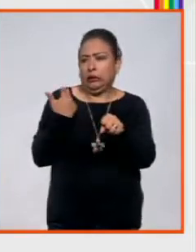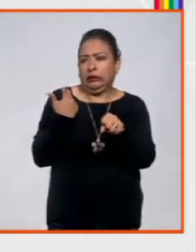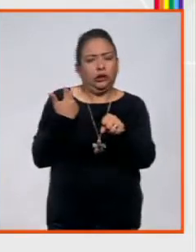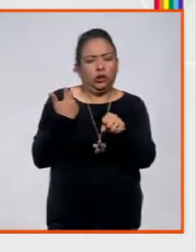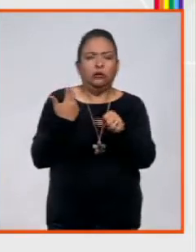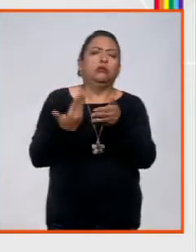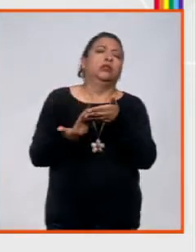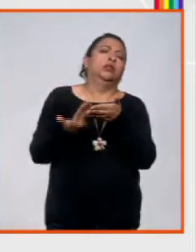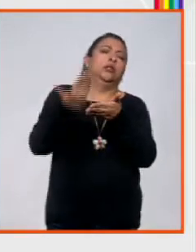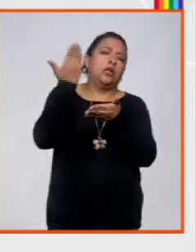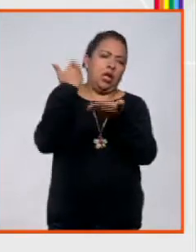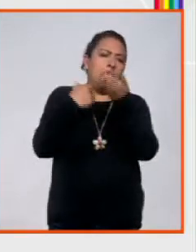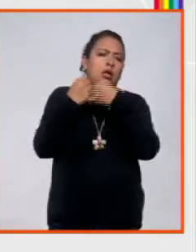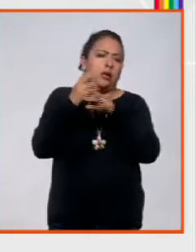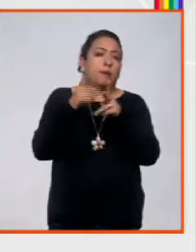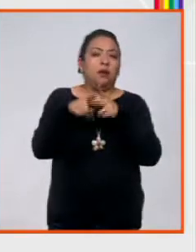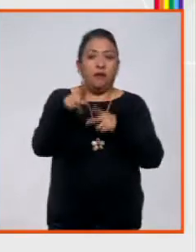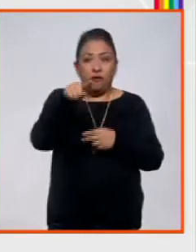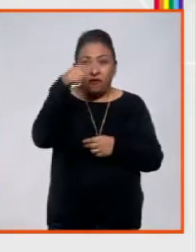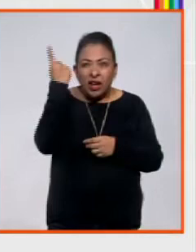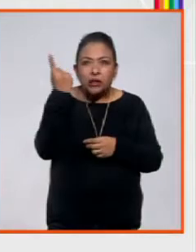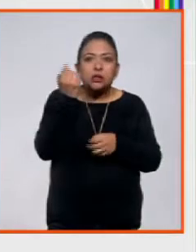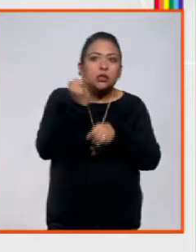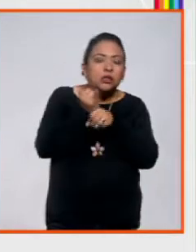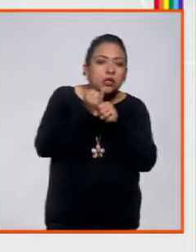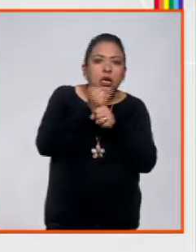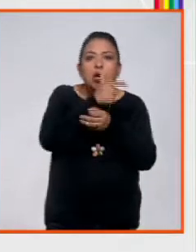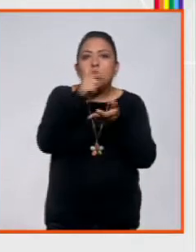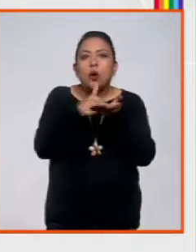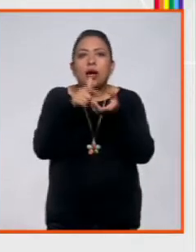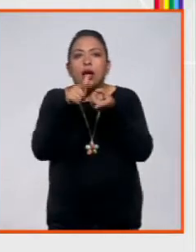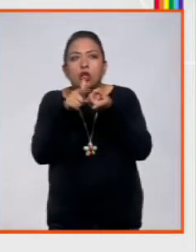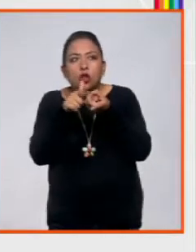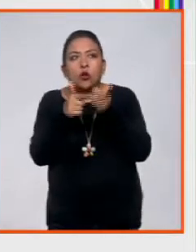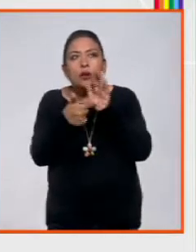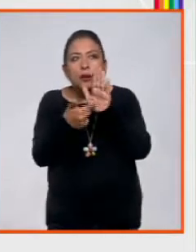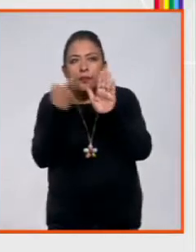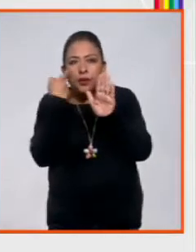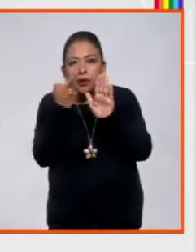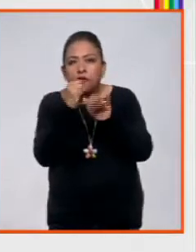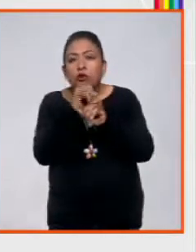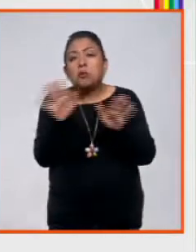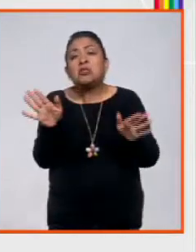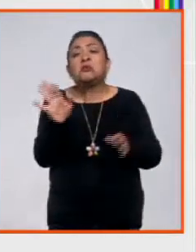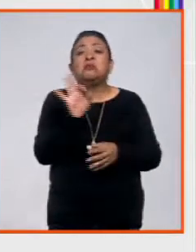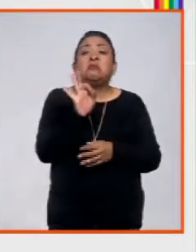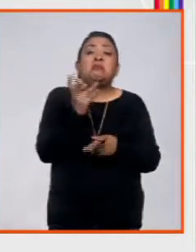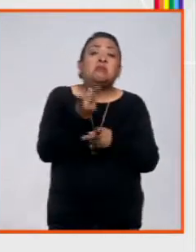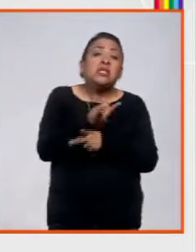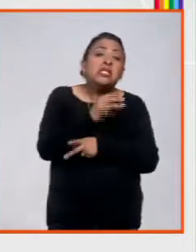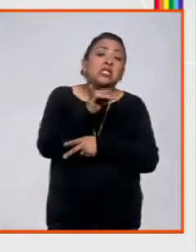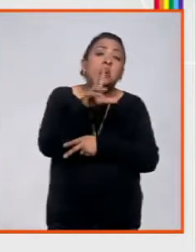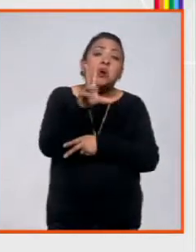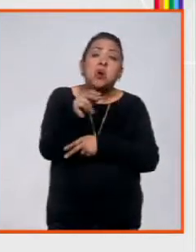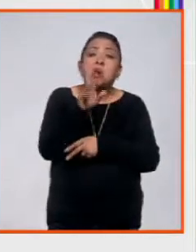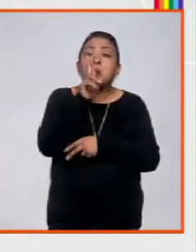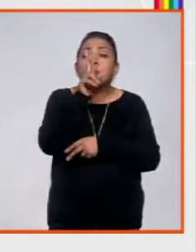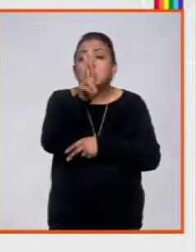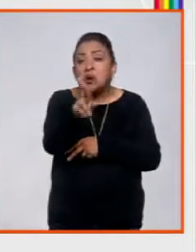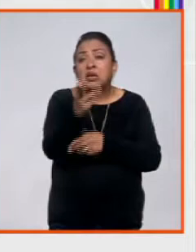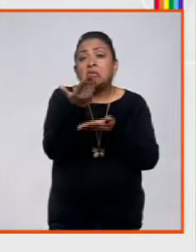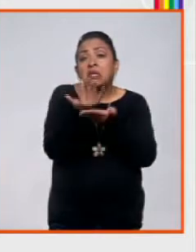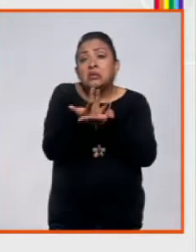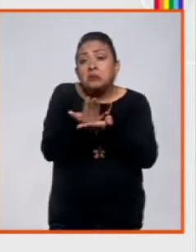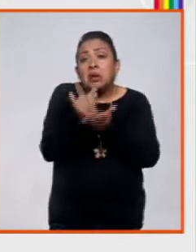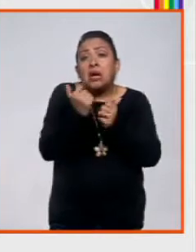sino tendrán algún tiempo porque no es fácil rastrear tener este trazo qué posibilidades hay de algunas respuestas está